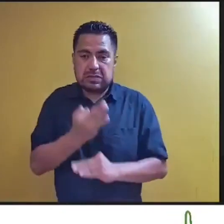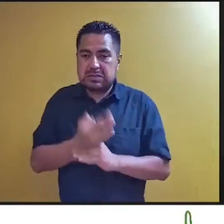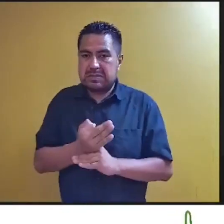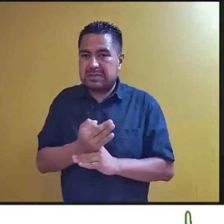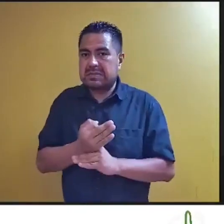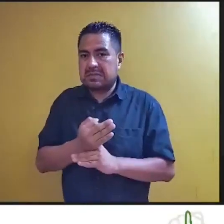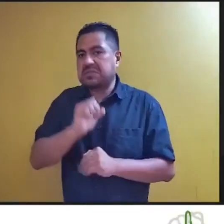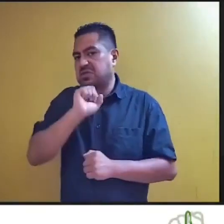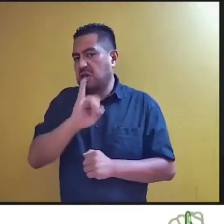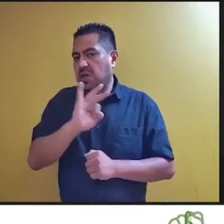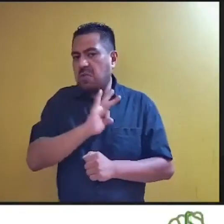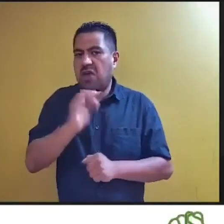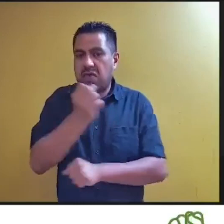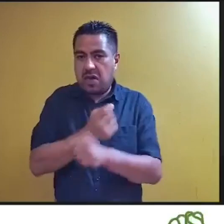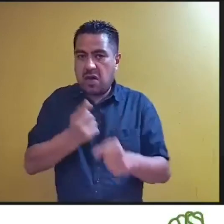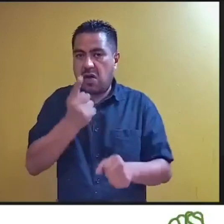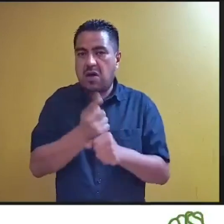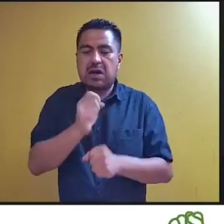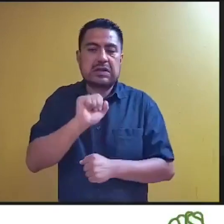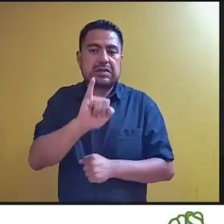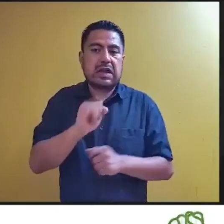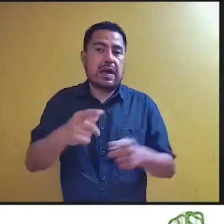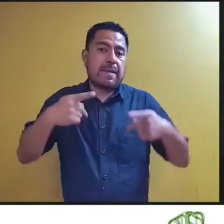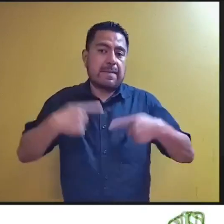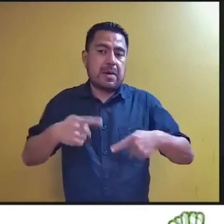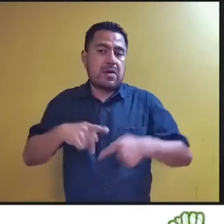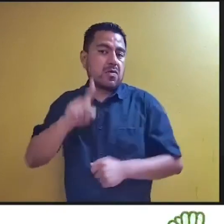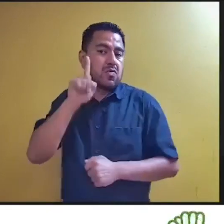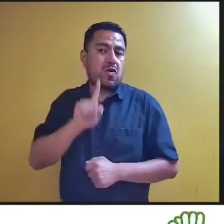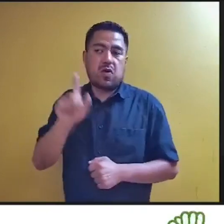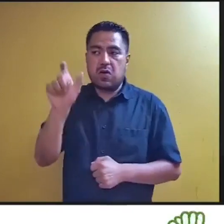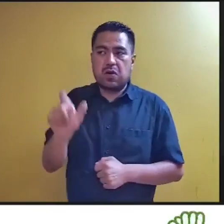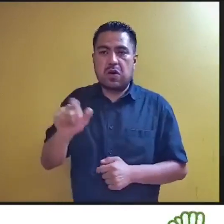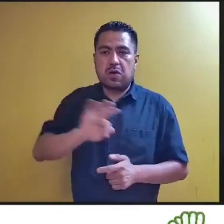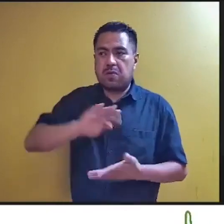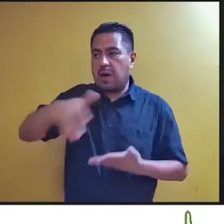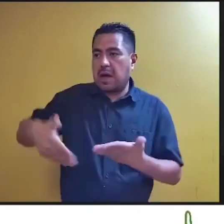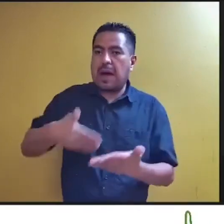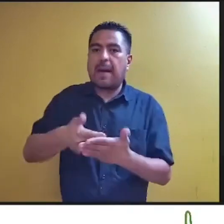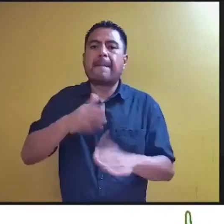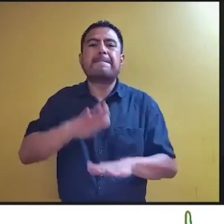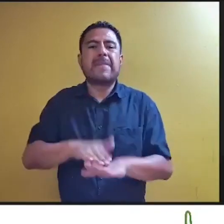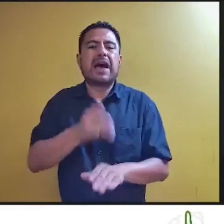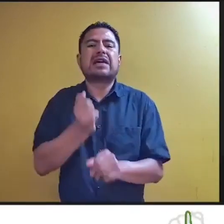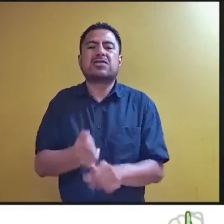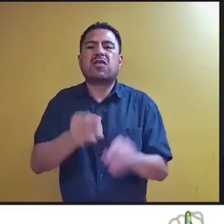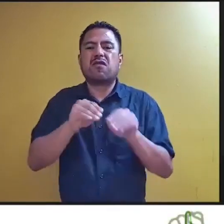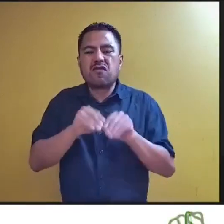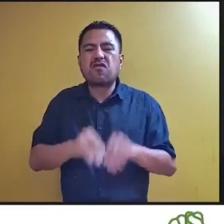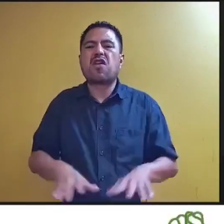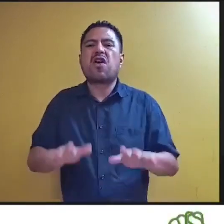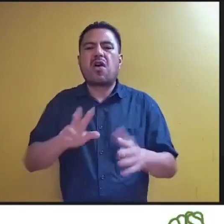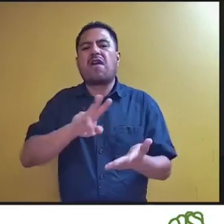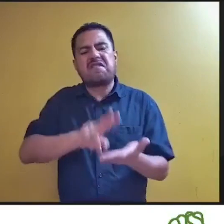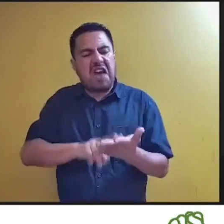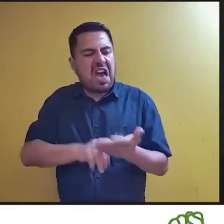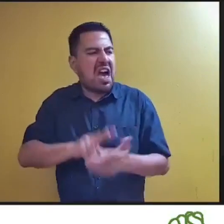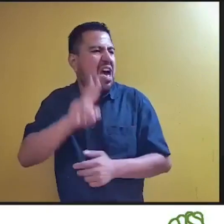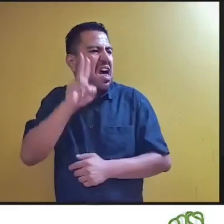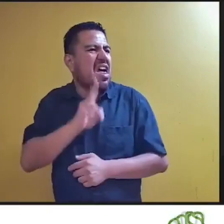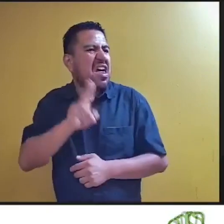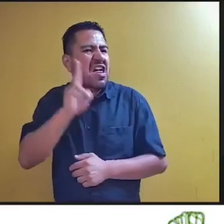estaríamos en posibilidad, si la ciudadana nos proporciona más datos, de valorar